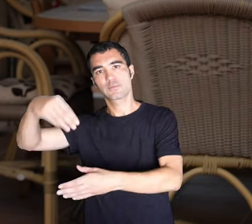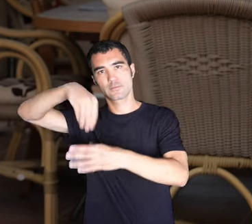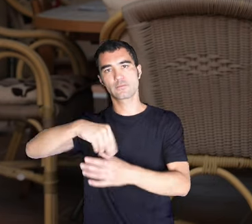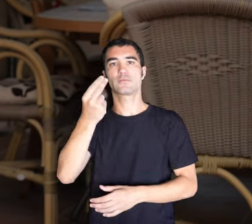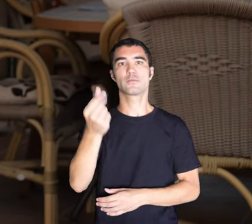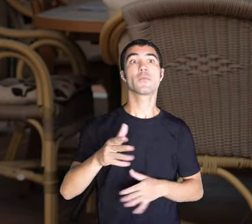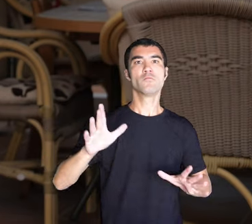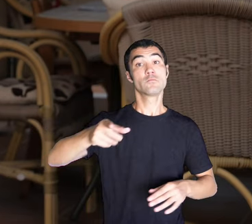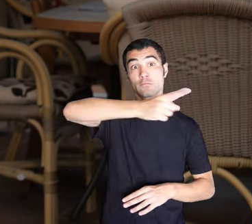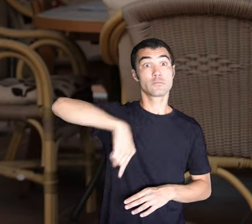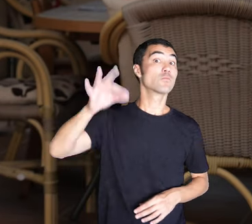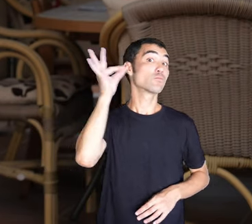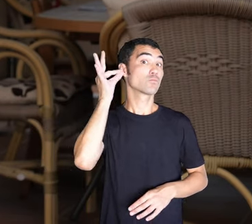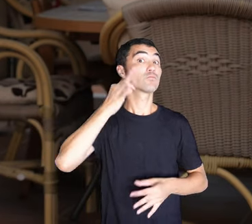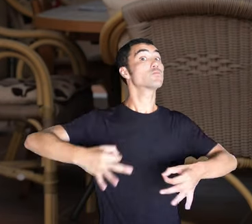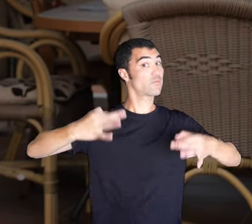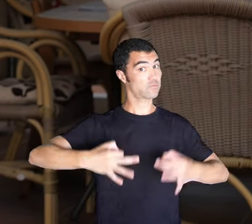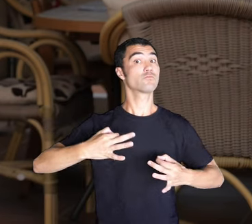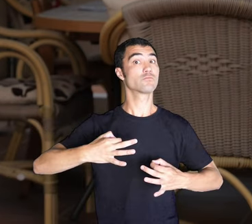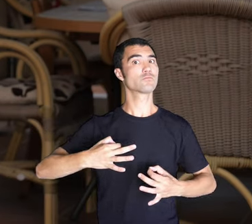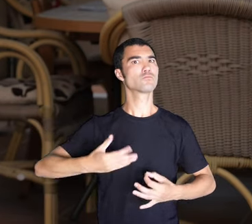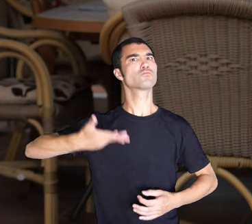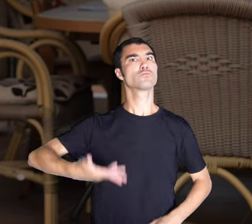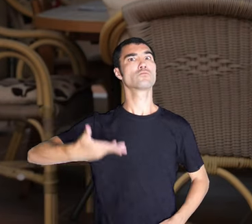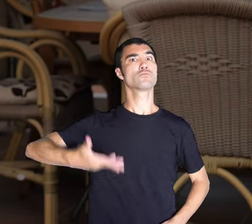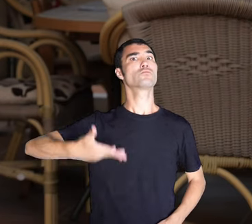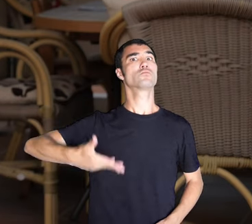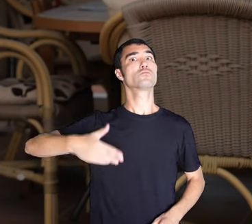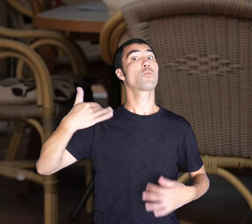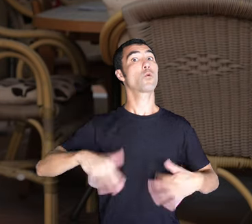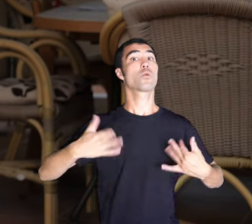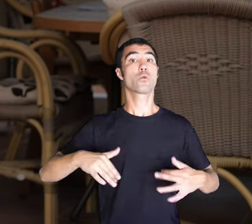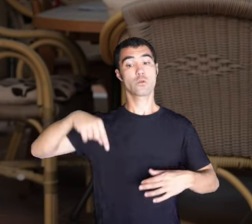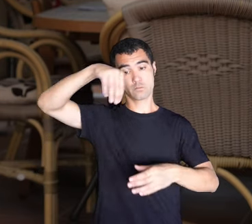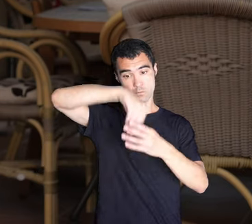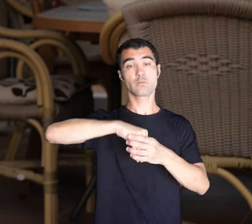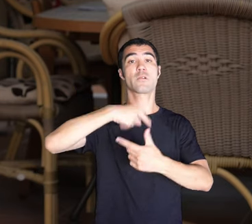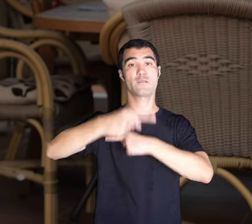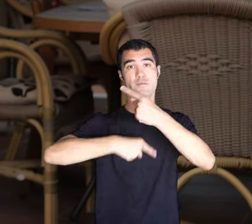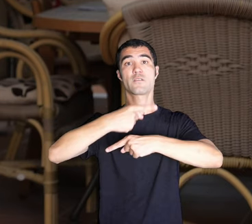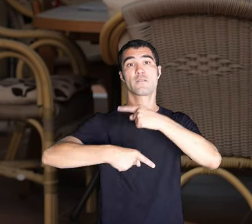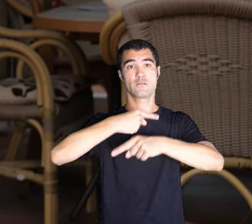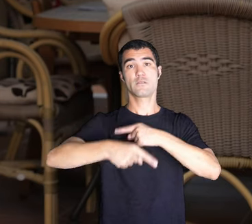mujeres tenían una importancia muy grande en las familias